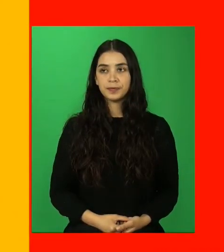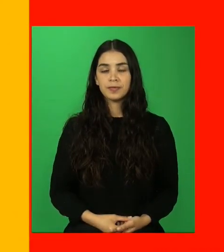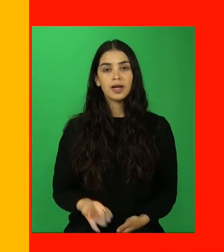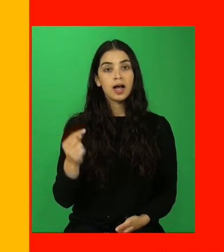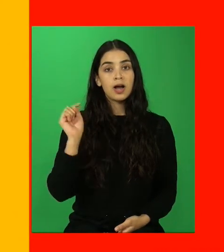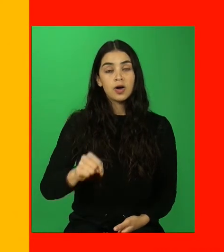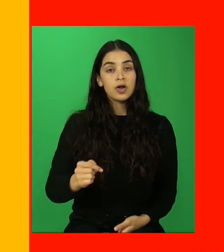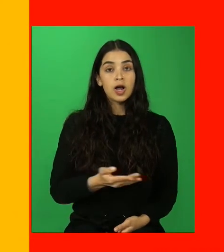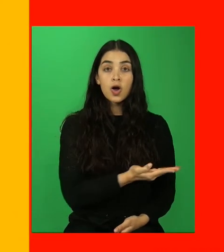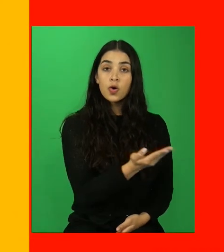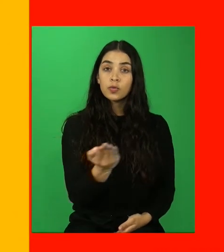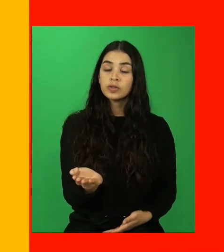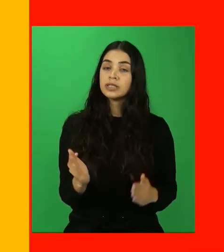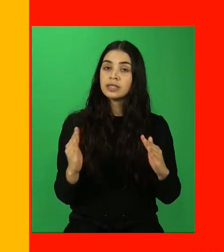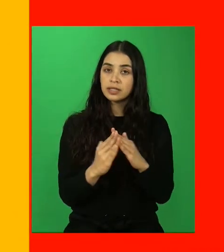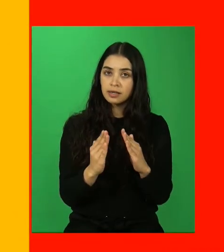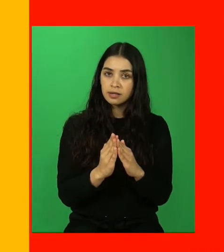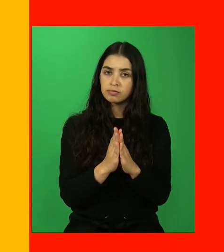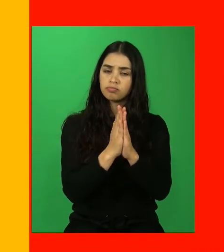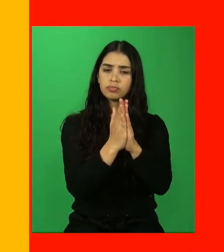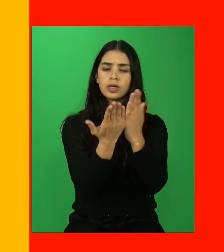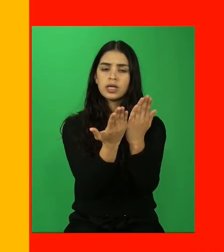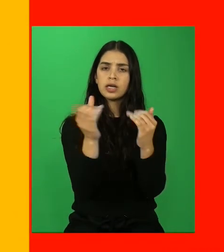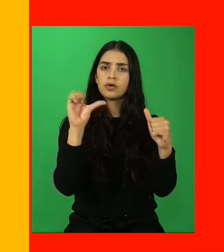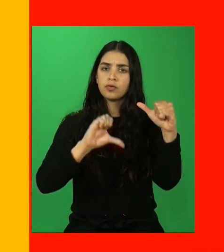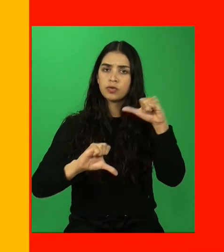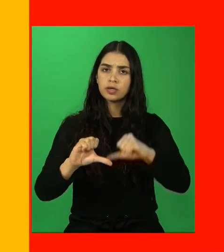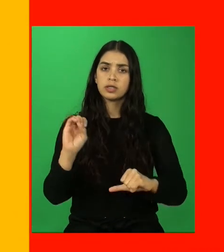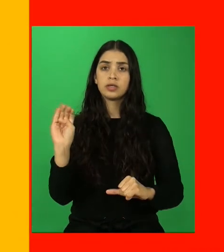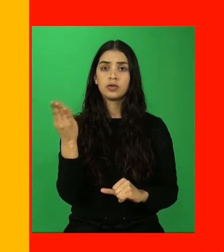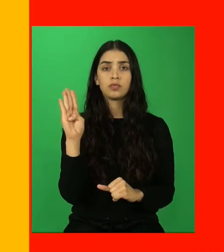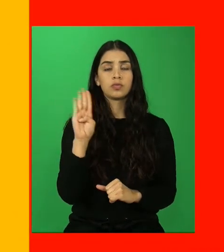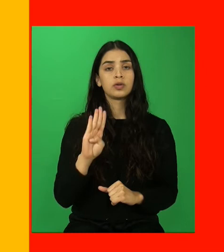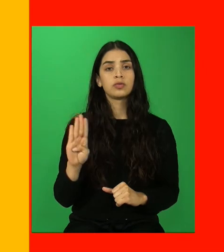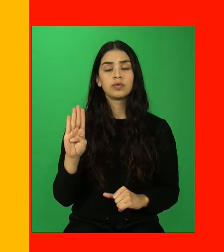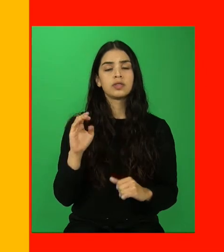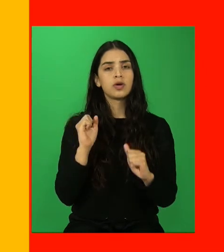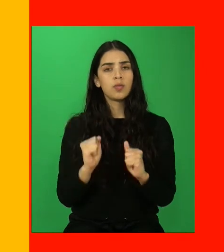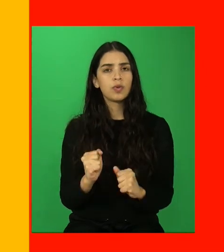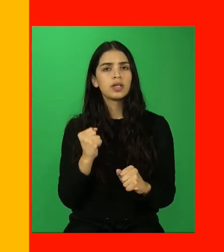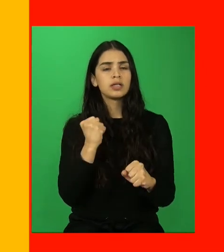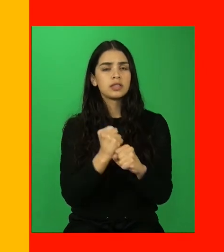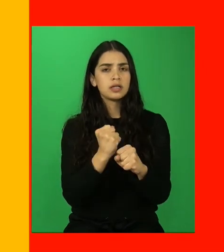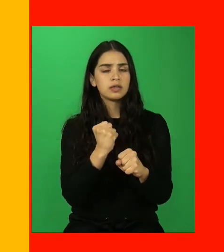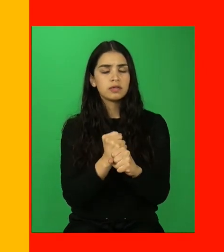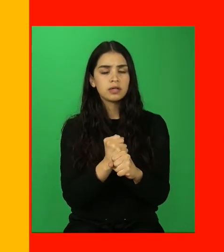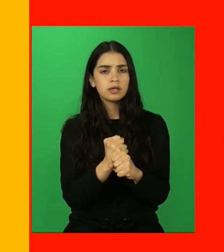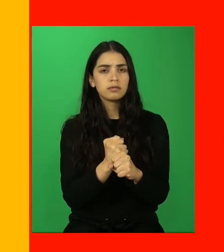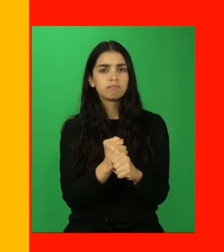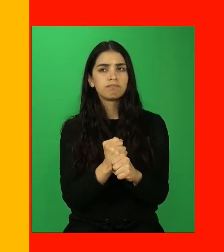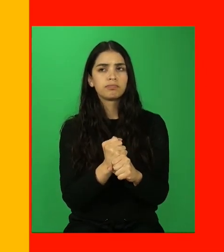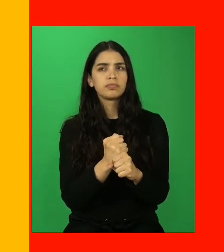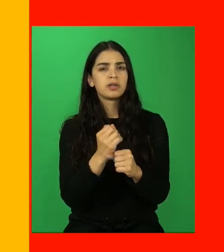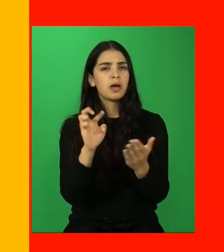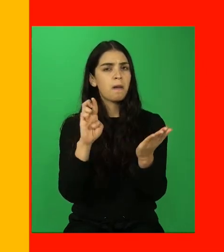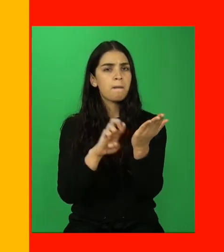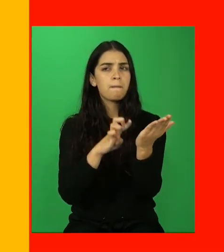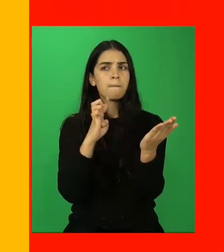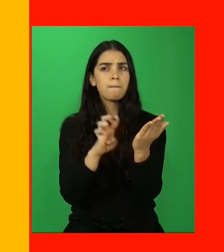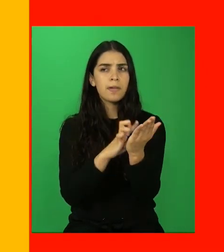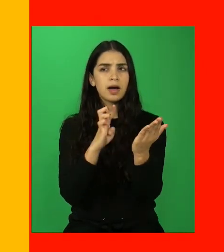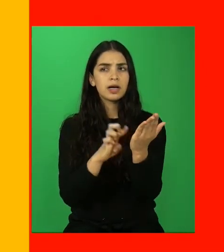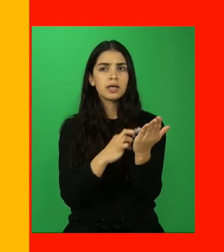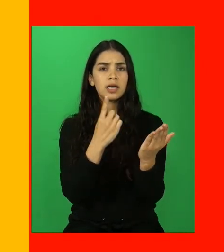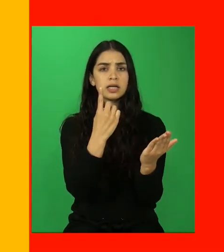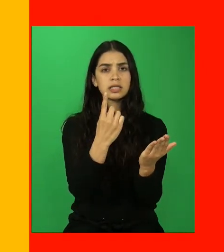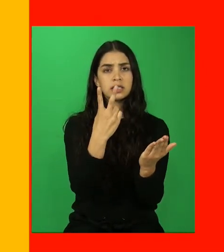Ahora, ustedes en sus casas, en sus libros de ciencias de cuarto básico, pueden trabajar desde la página